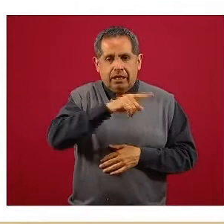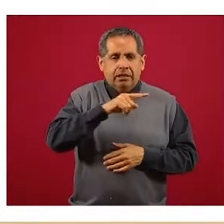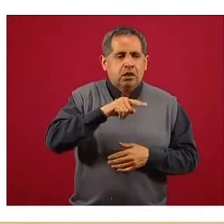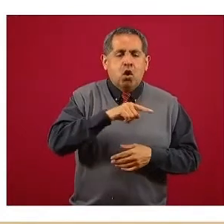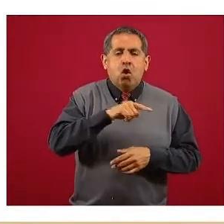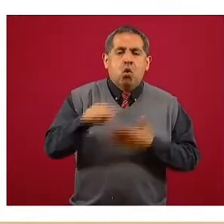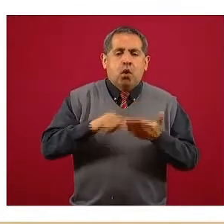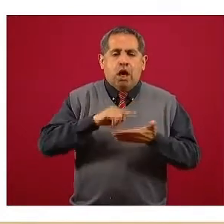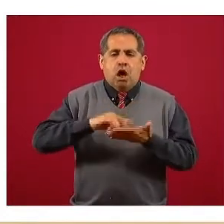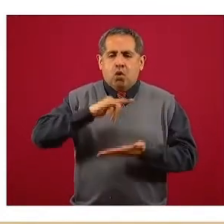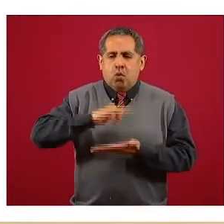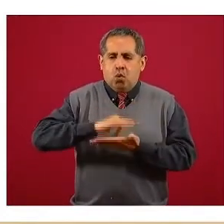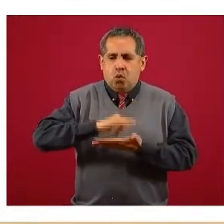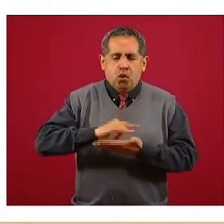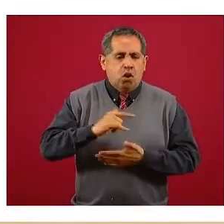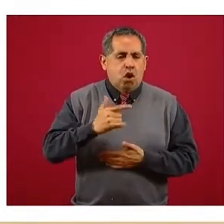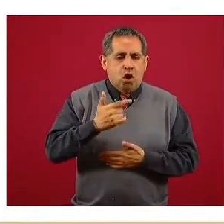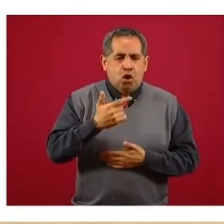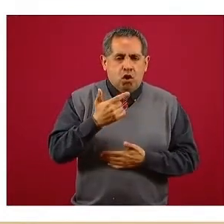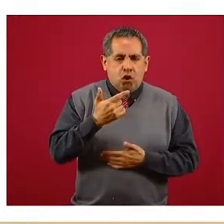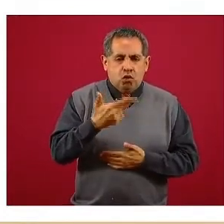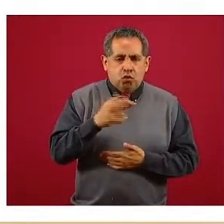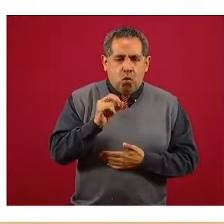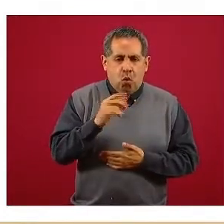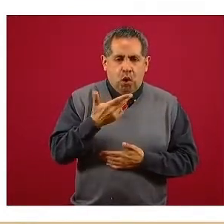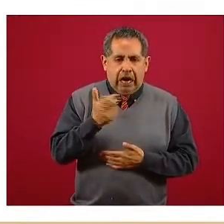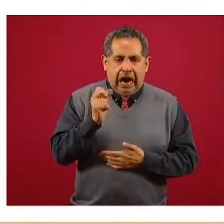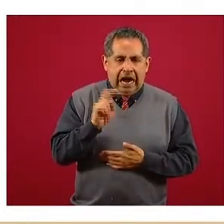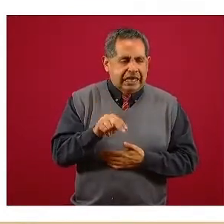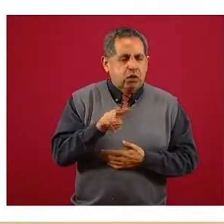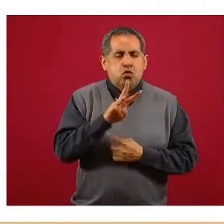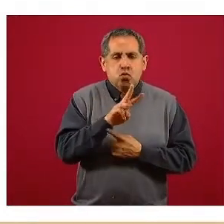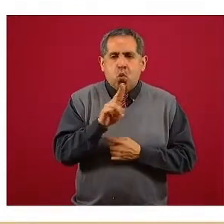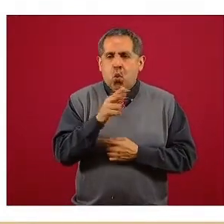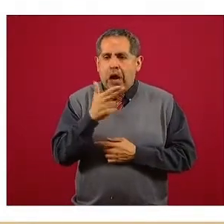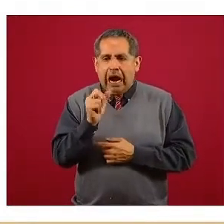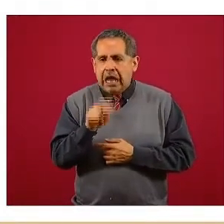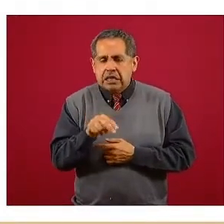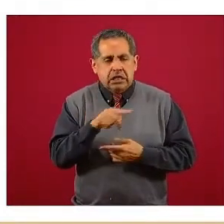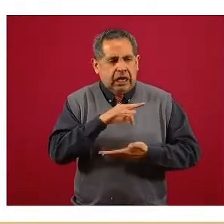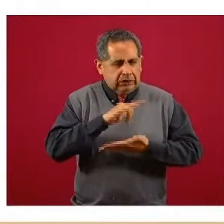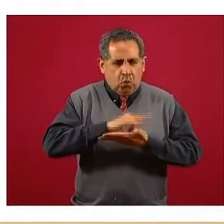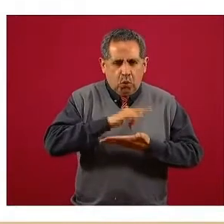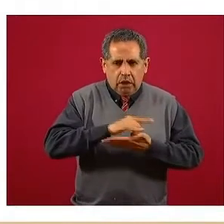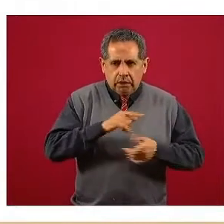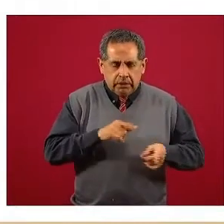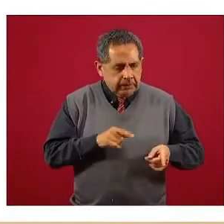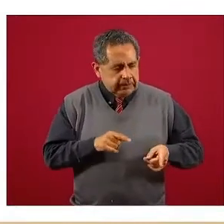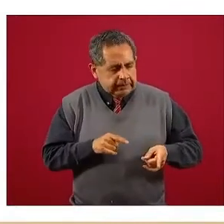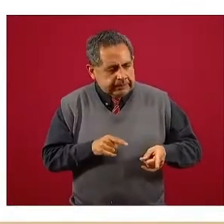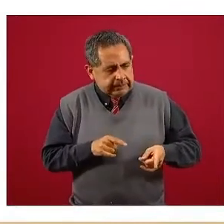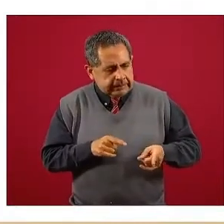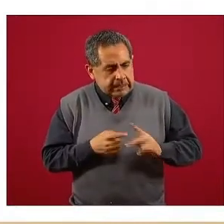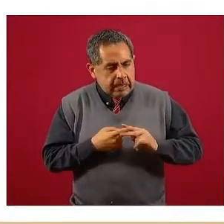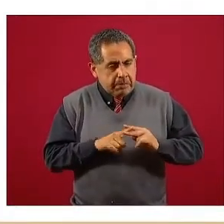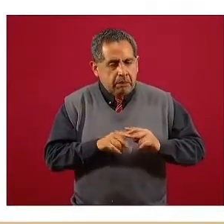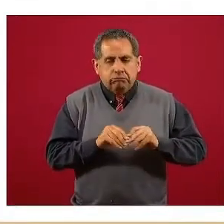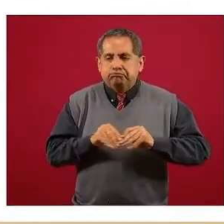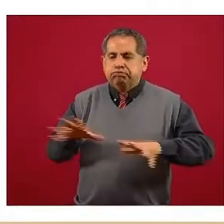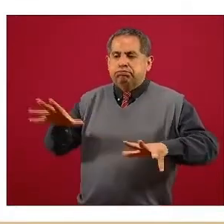en su momento, y a partir de esta situación pues se desencadena todo lo que ya hemos estado viviendo